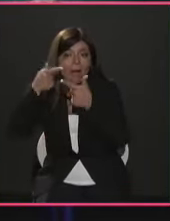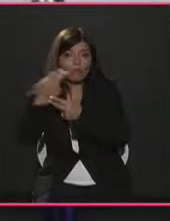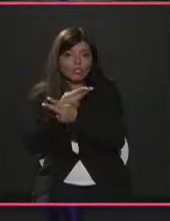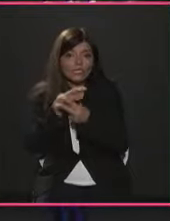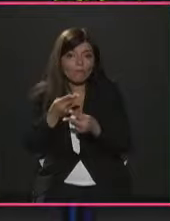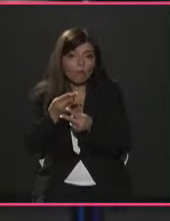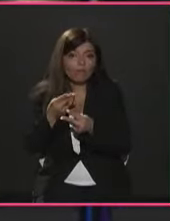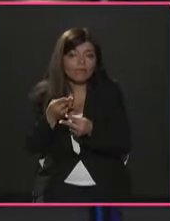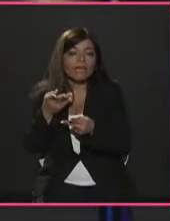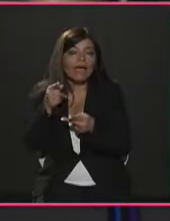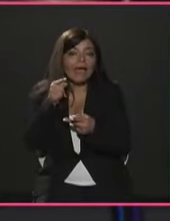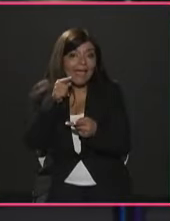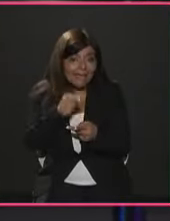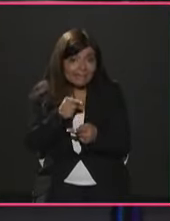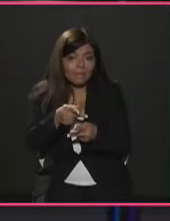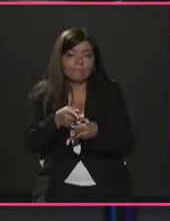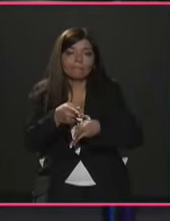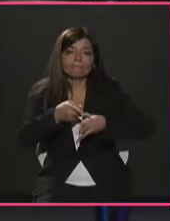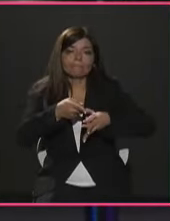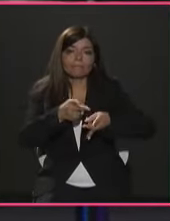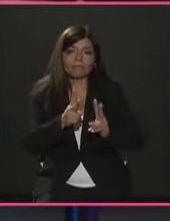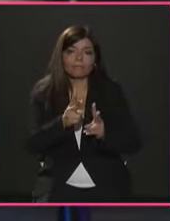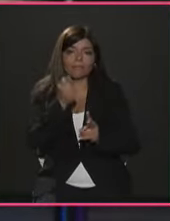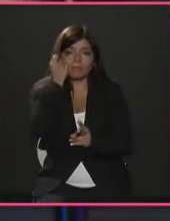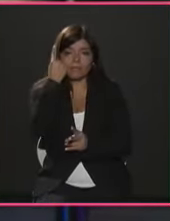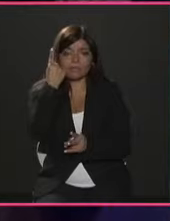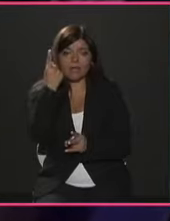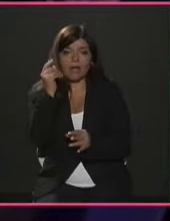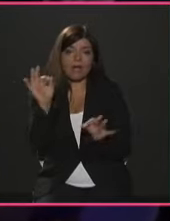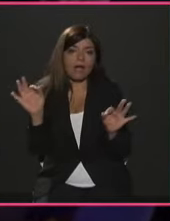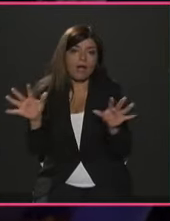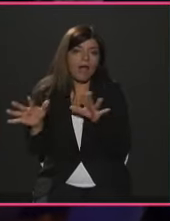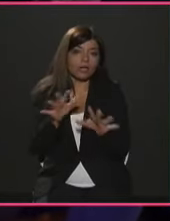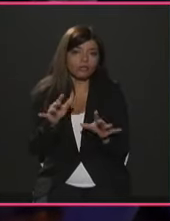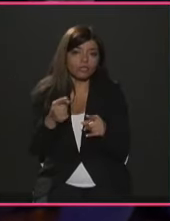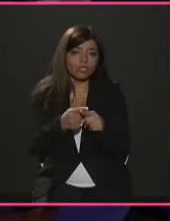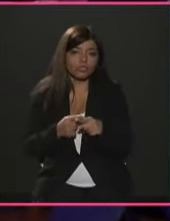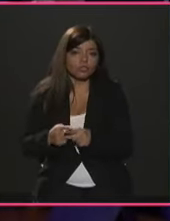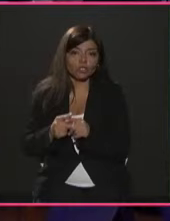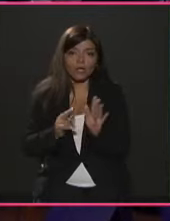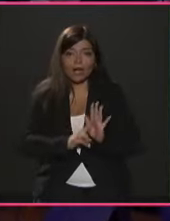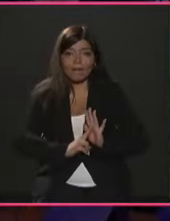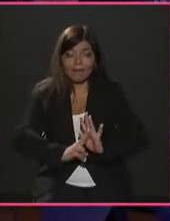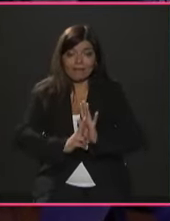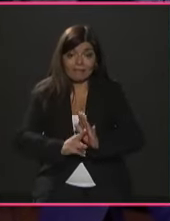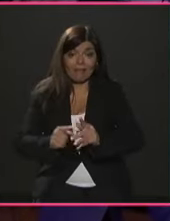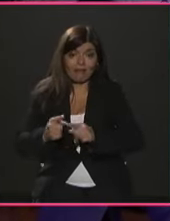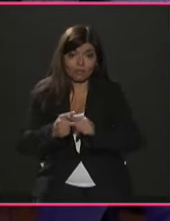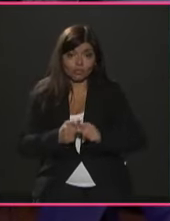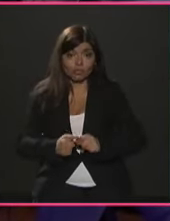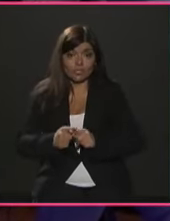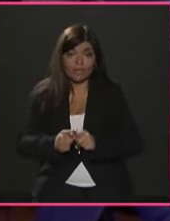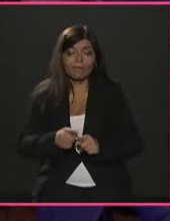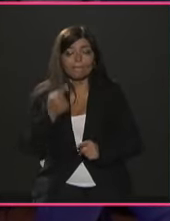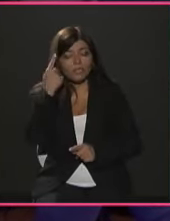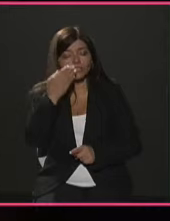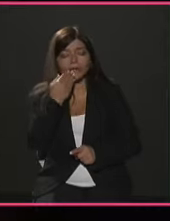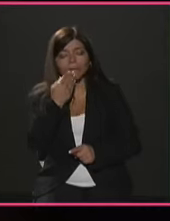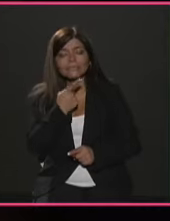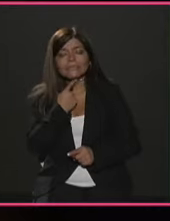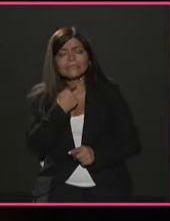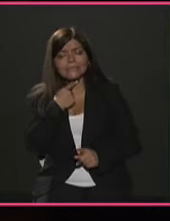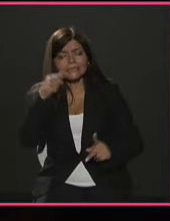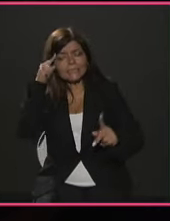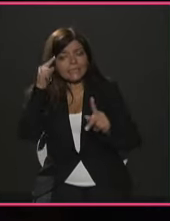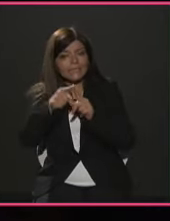pública es la que permite entender los fenómenos sociales representar los fenómenos sociales pero tener la ambición también de grandes